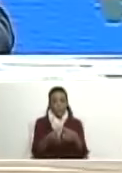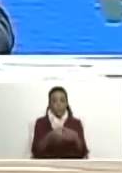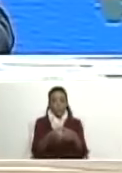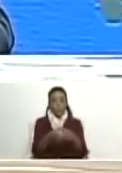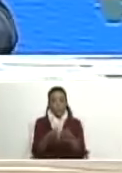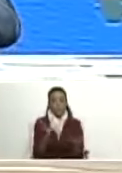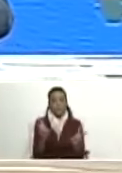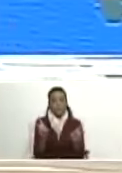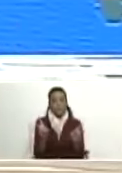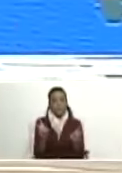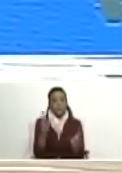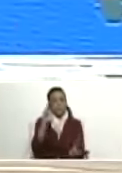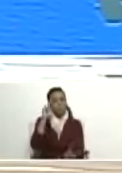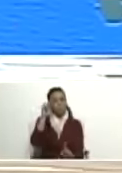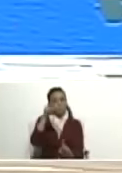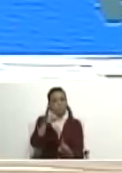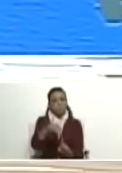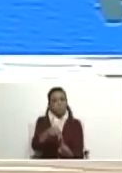el tema